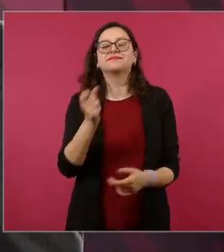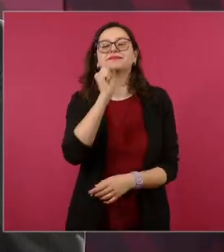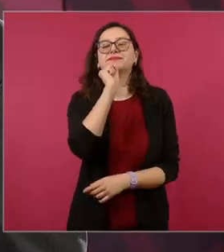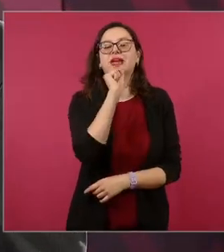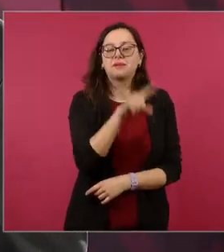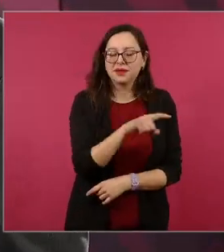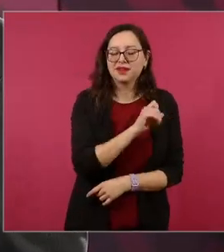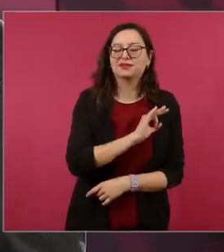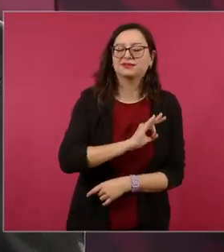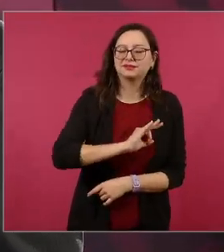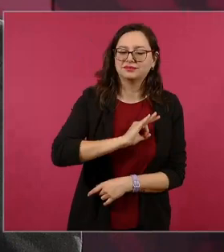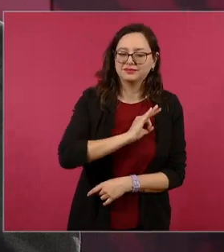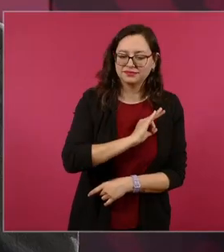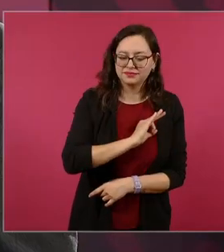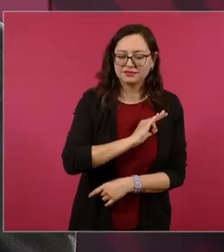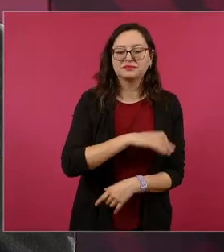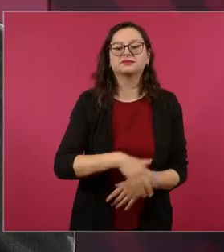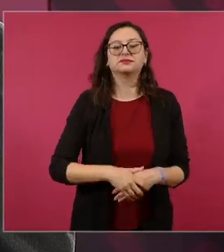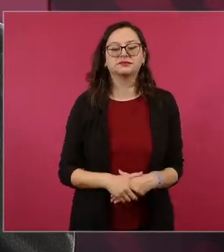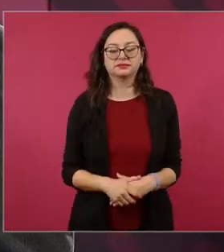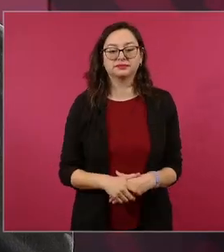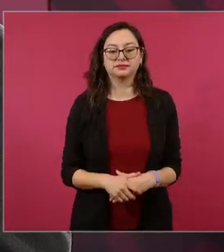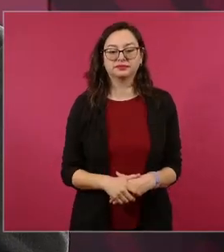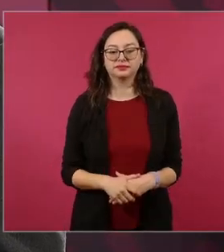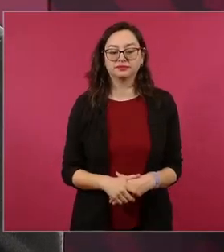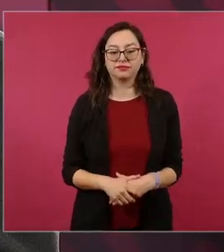Se alzó, se elevó